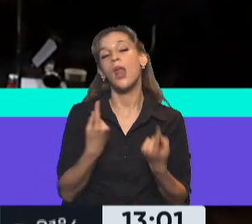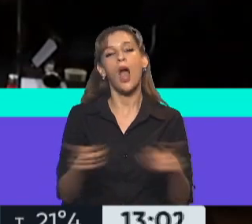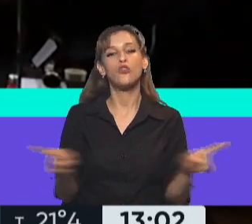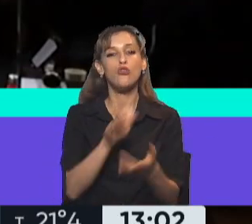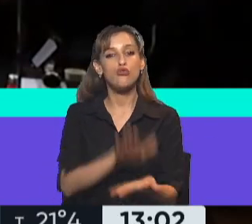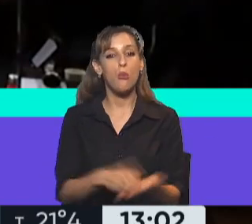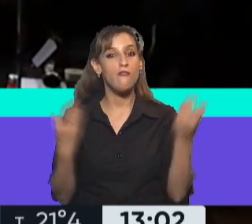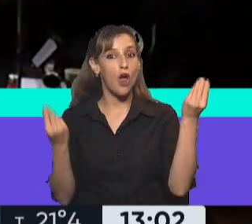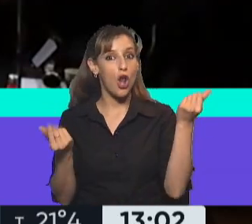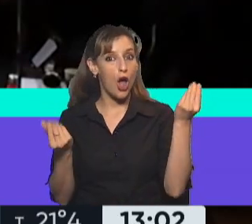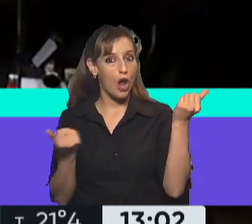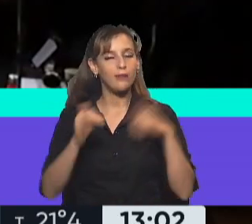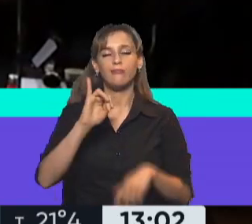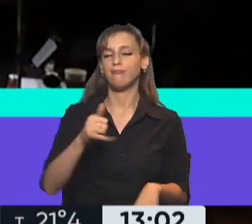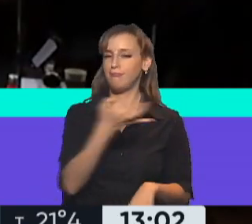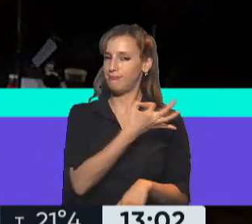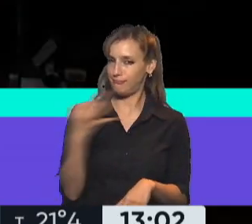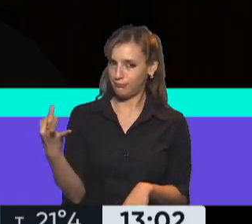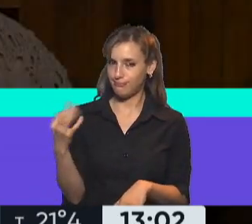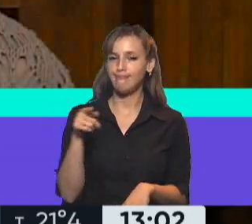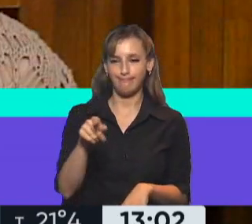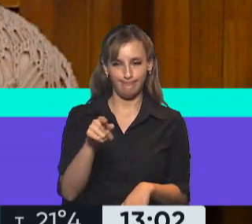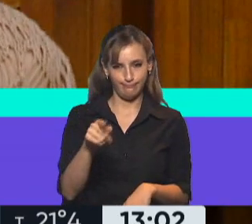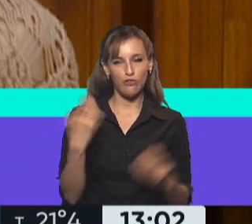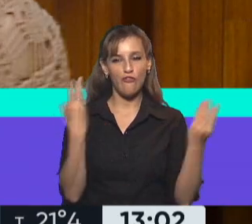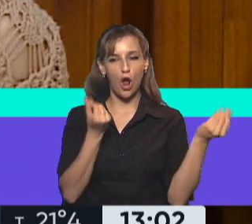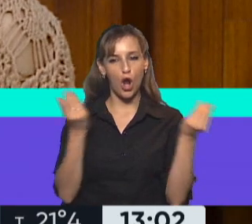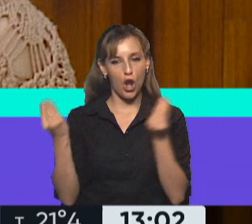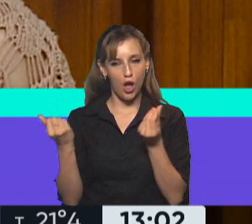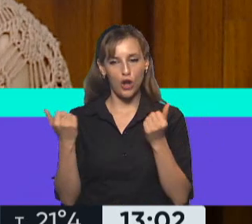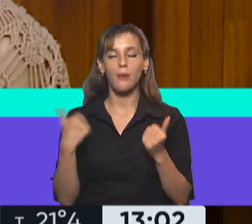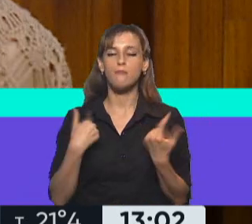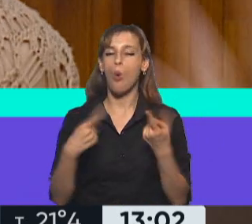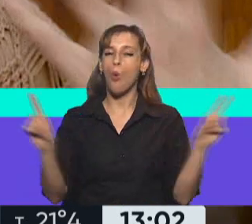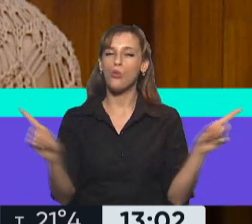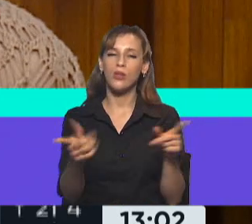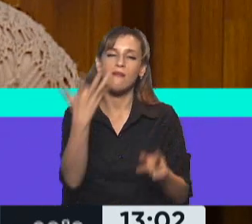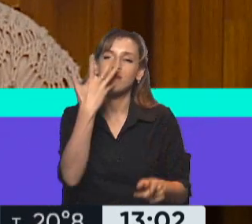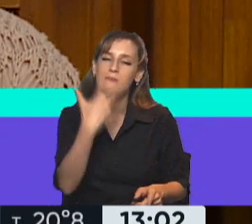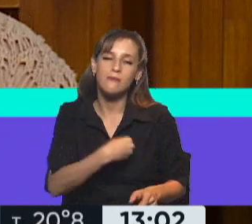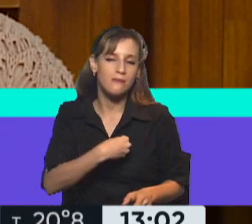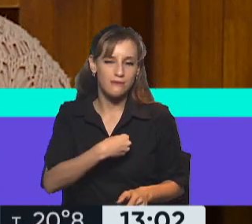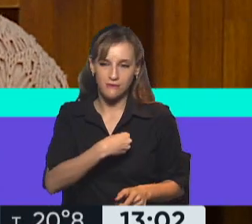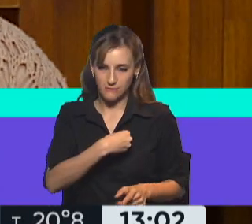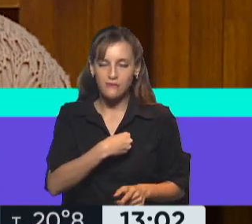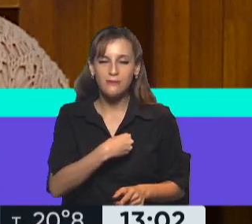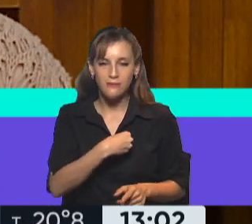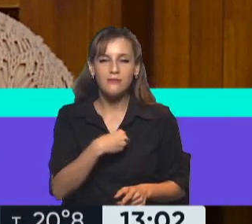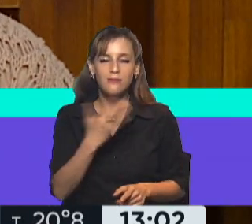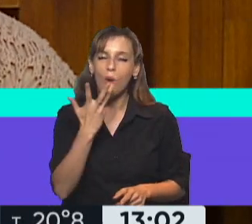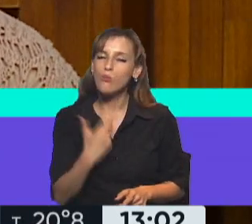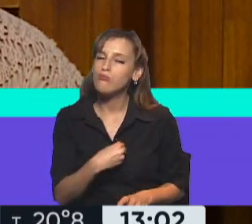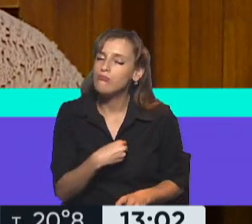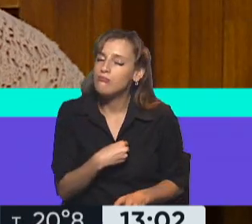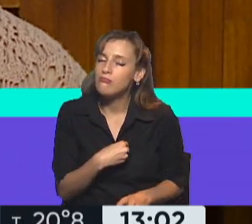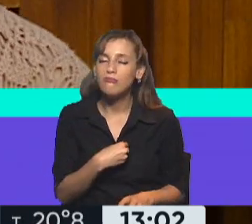folclore. Raíces que tengo y la música que me gusta y que escucho y que amo.